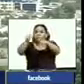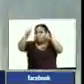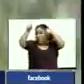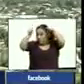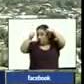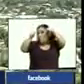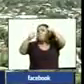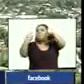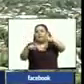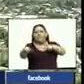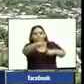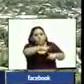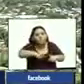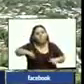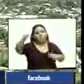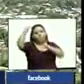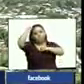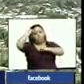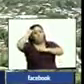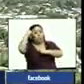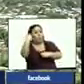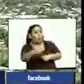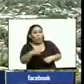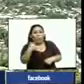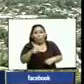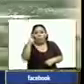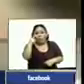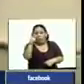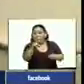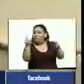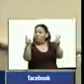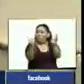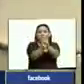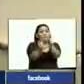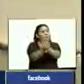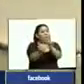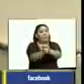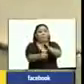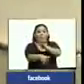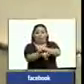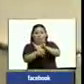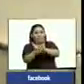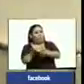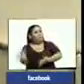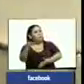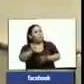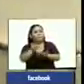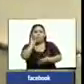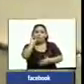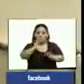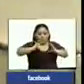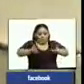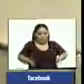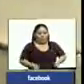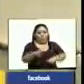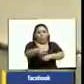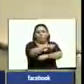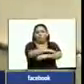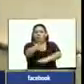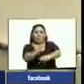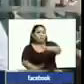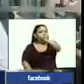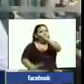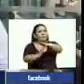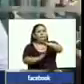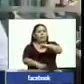para hacer conciencia sobre lo perjudicial que es este flagelo y reiterar el compromiso de los estados a combatir este